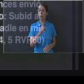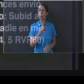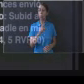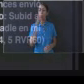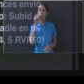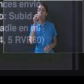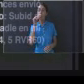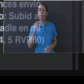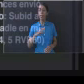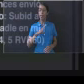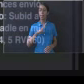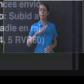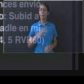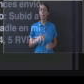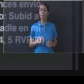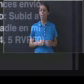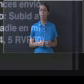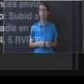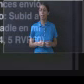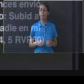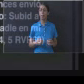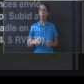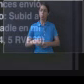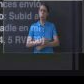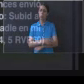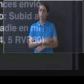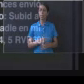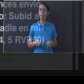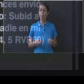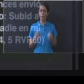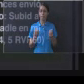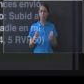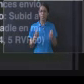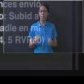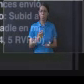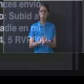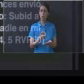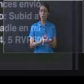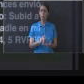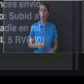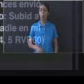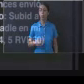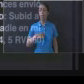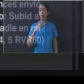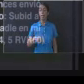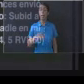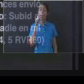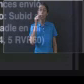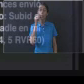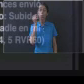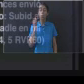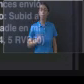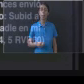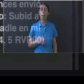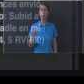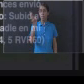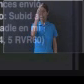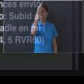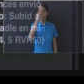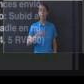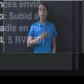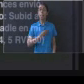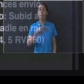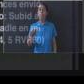era muy rico y tenía tres mil ovejas, mil cabras. Era naval. A este hombre, el rey, le